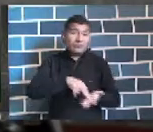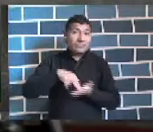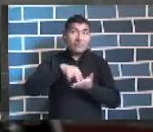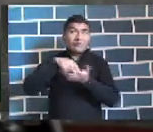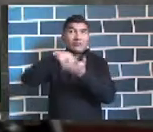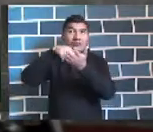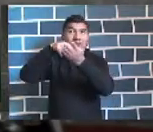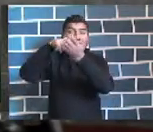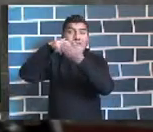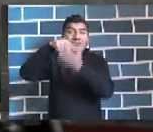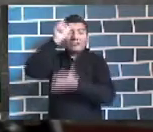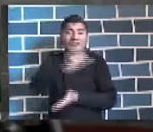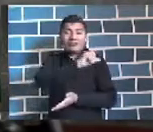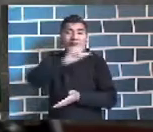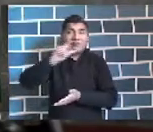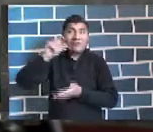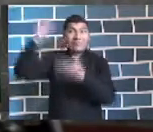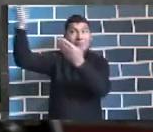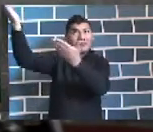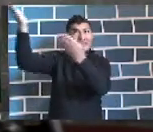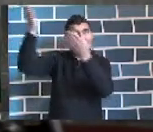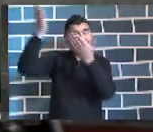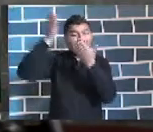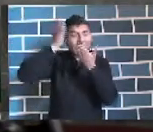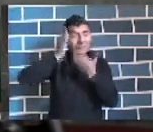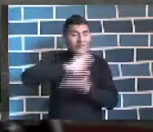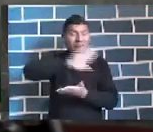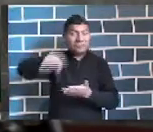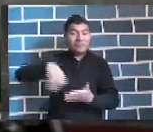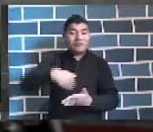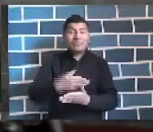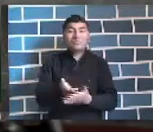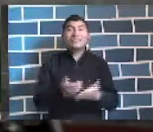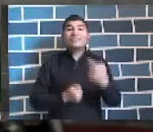cruz, atraeré a todos hacia mí.